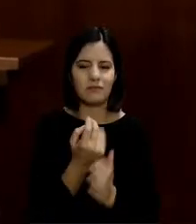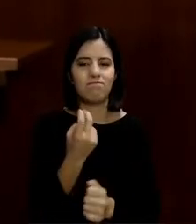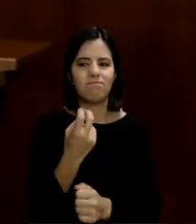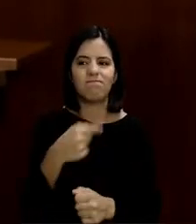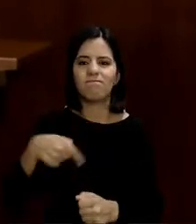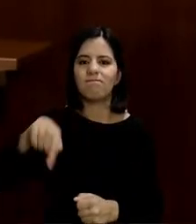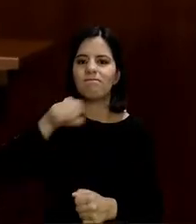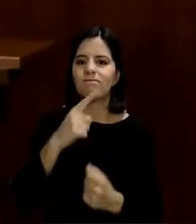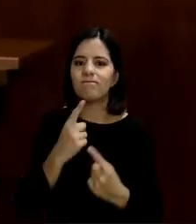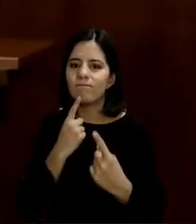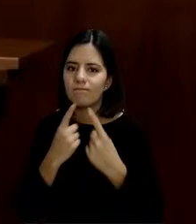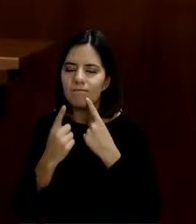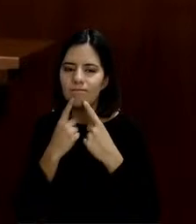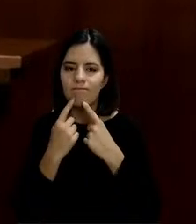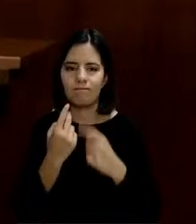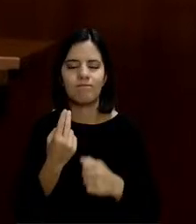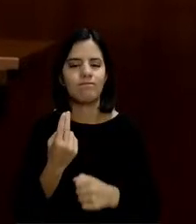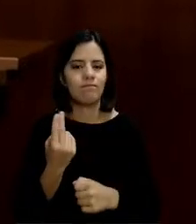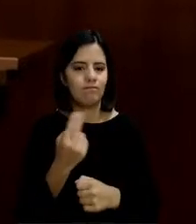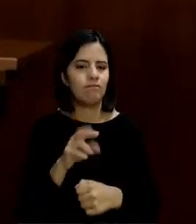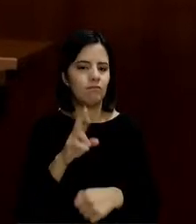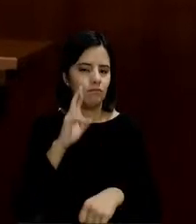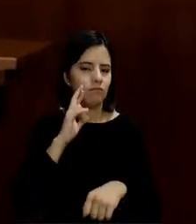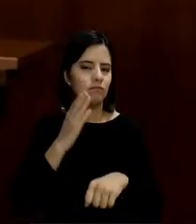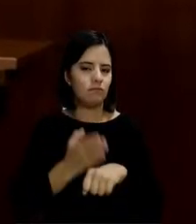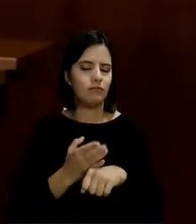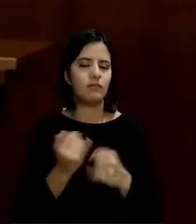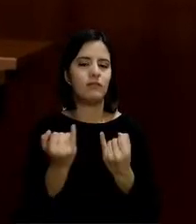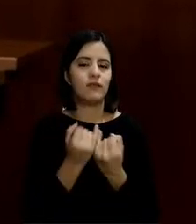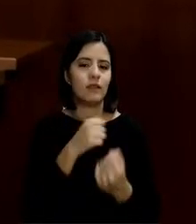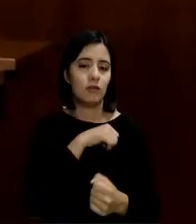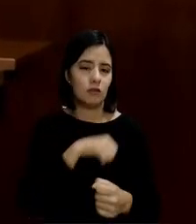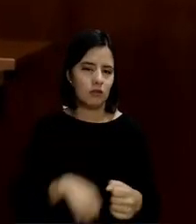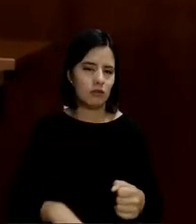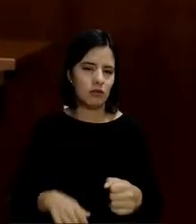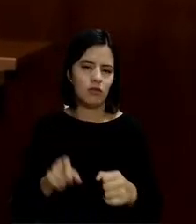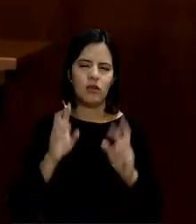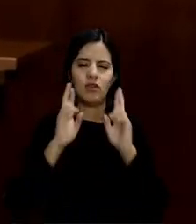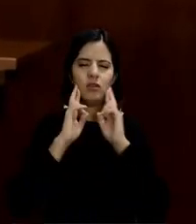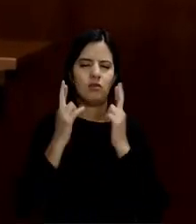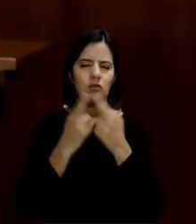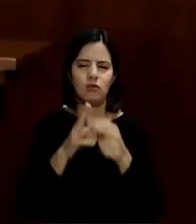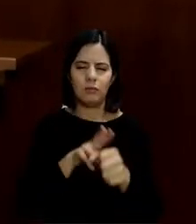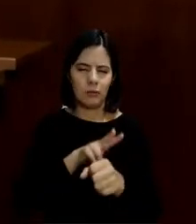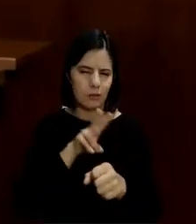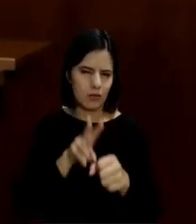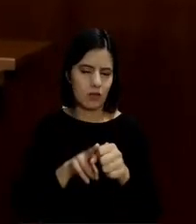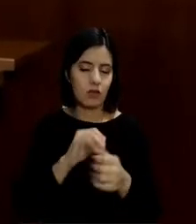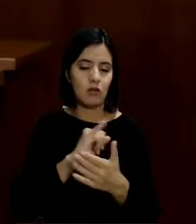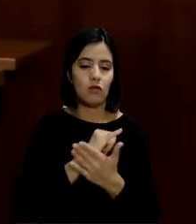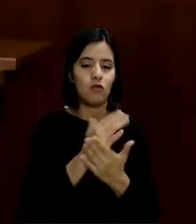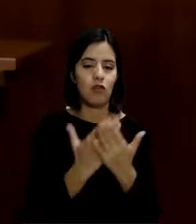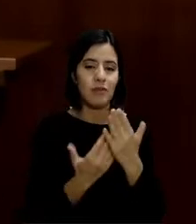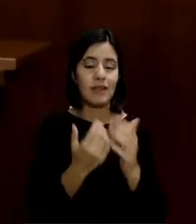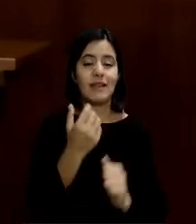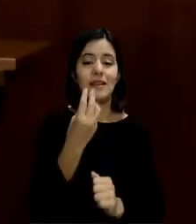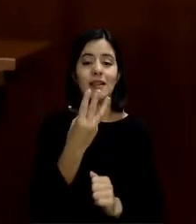cabildo, y de entregar al ayuntamiento en sesión ordinaria un informe trimestral que